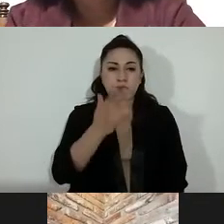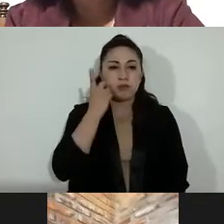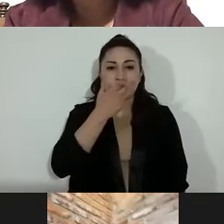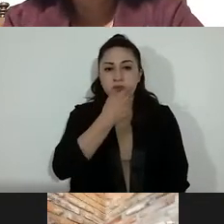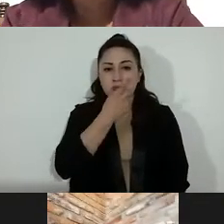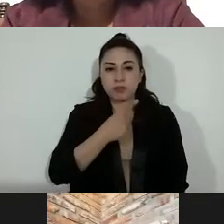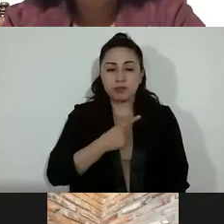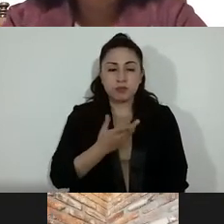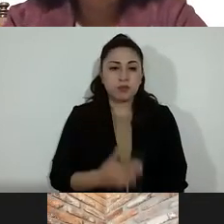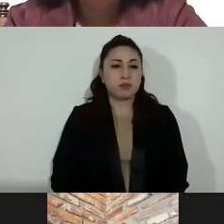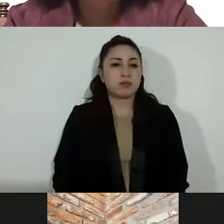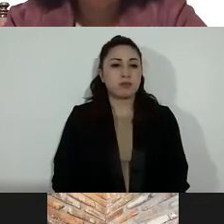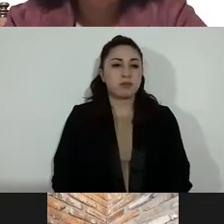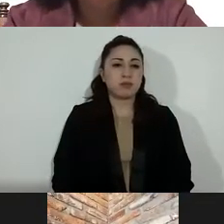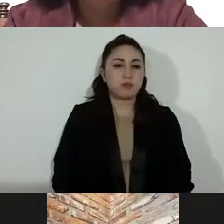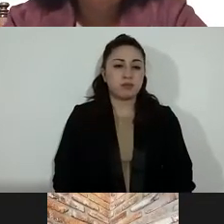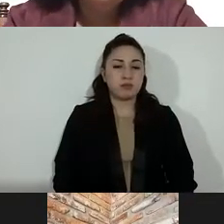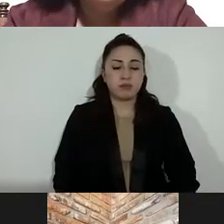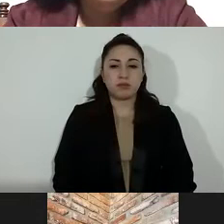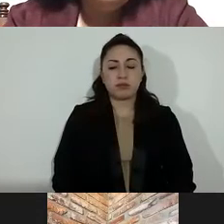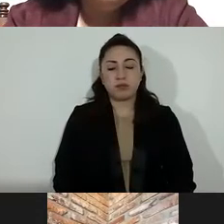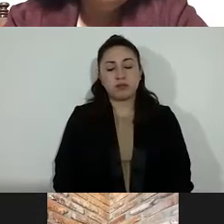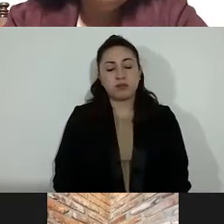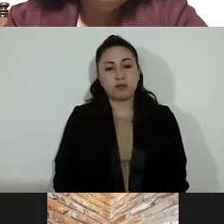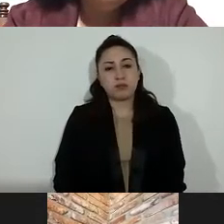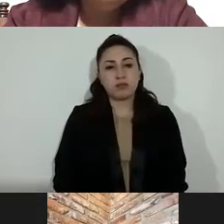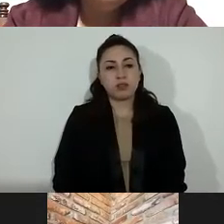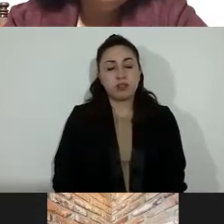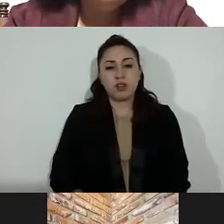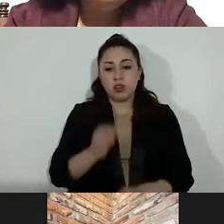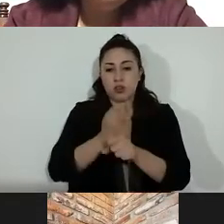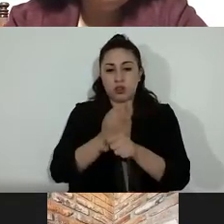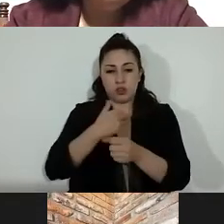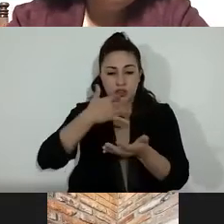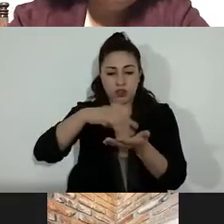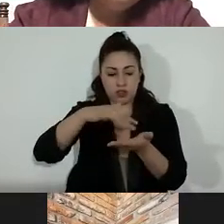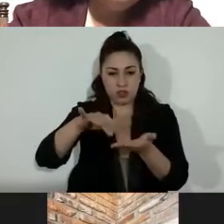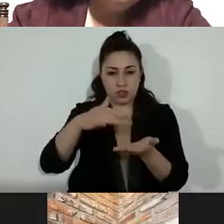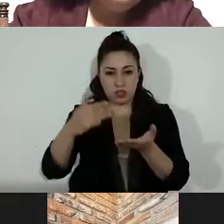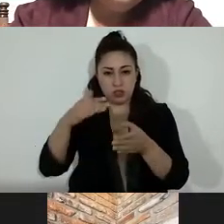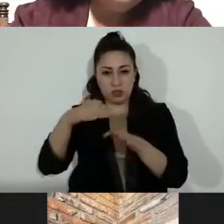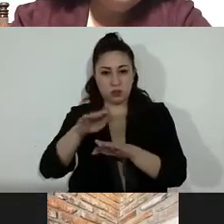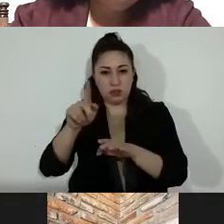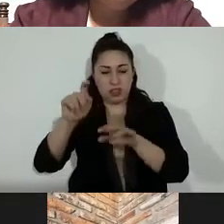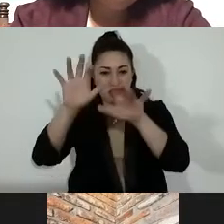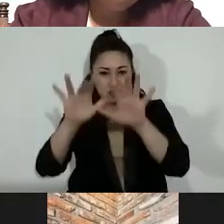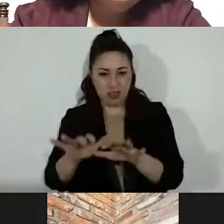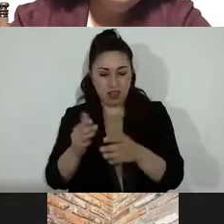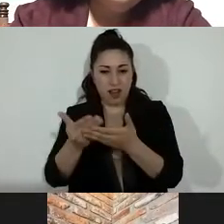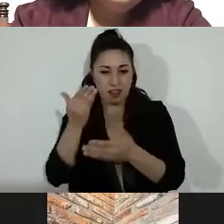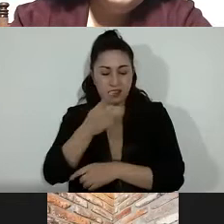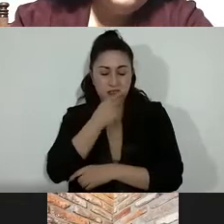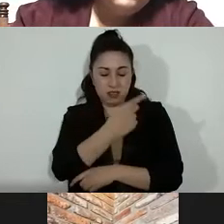Sí, solamente para consultar, estoy revisando los comunicados y se nos comenta que